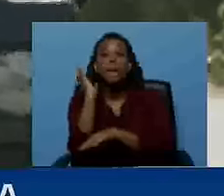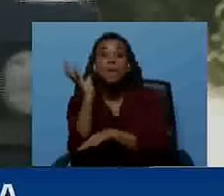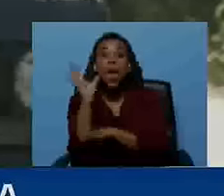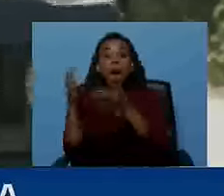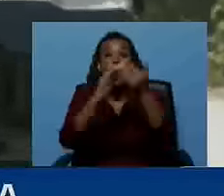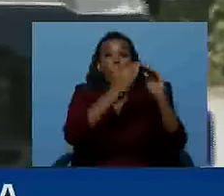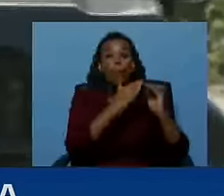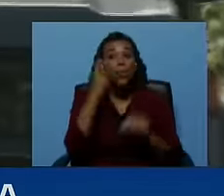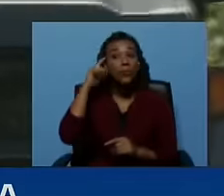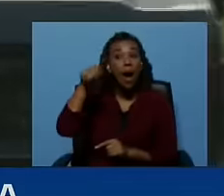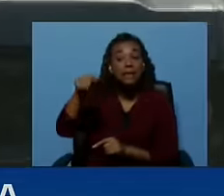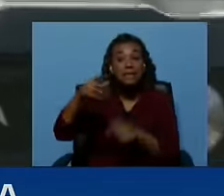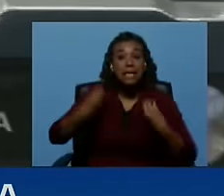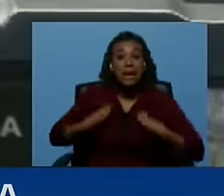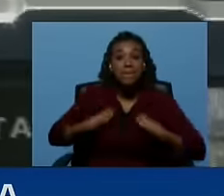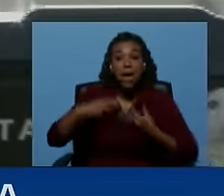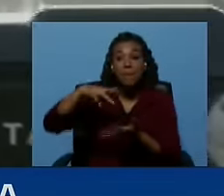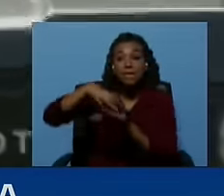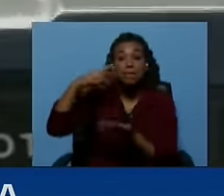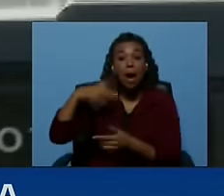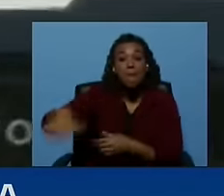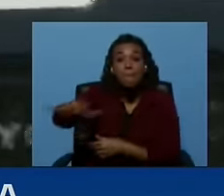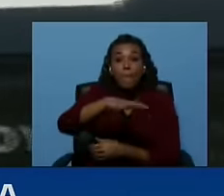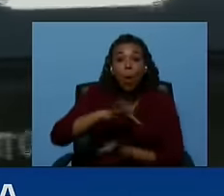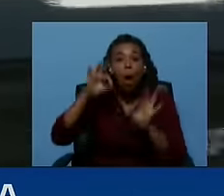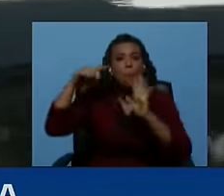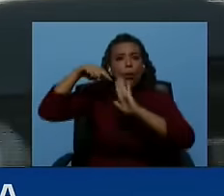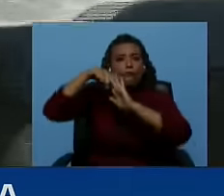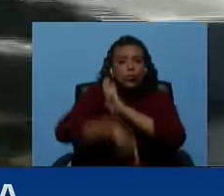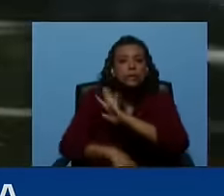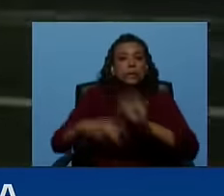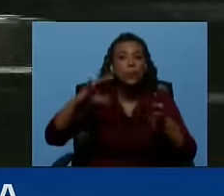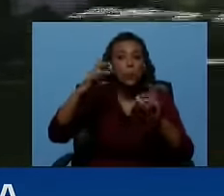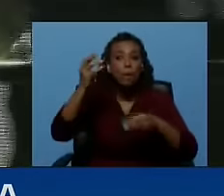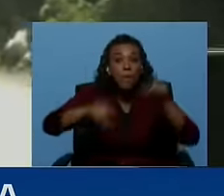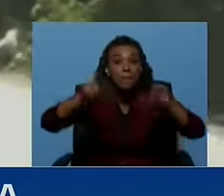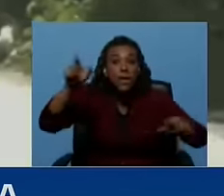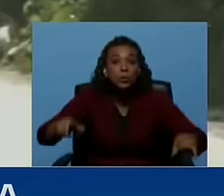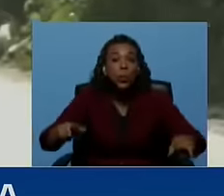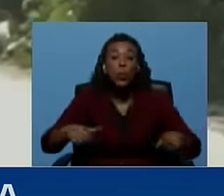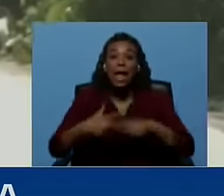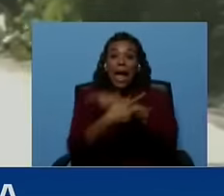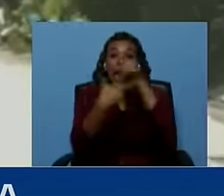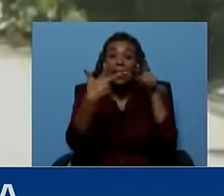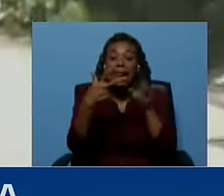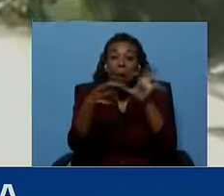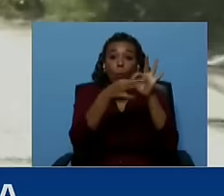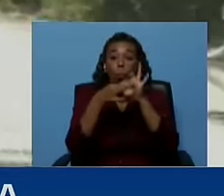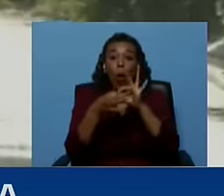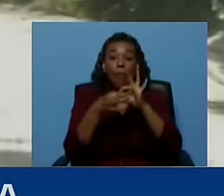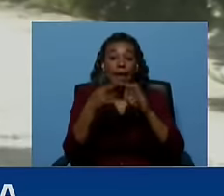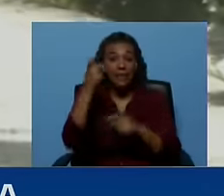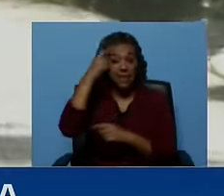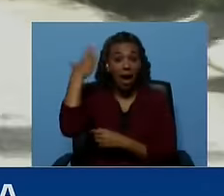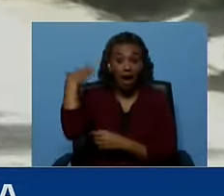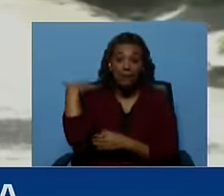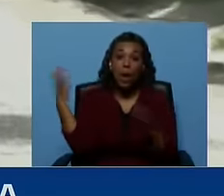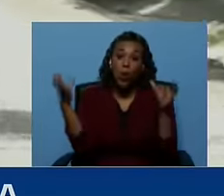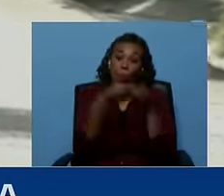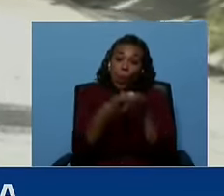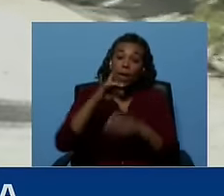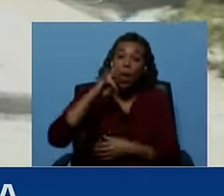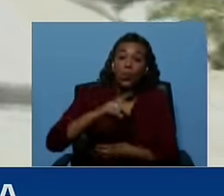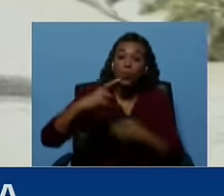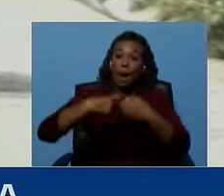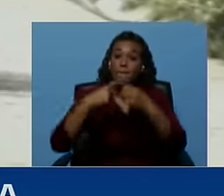comuneros y comuneras en la cual va a seguir profundizando ese tema y que forma parte de los tres anillos que él planteó el día de ayer en la reunión del grano